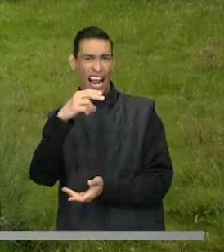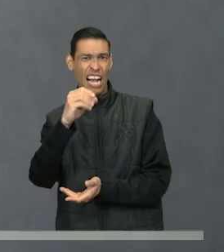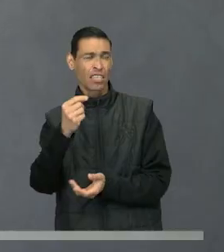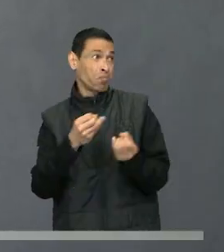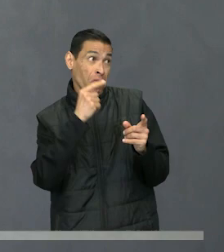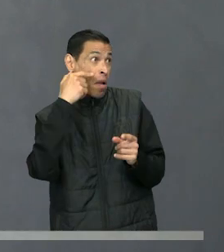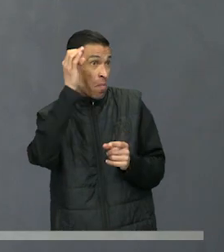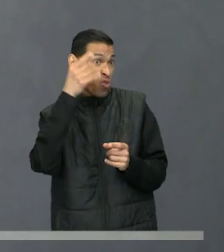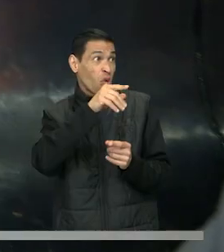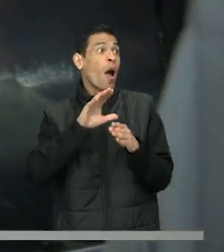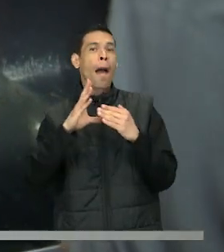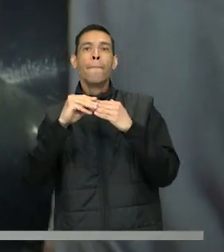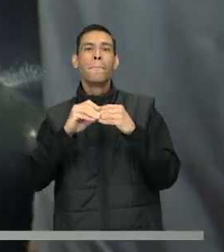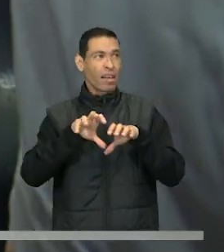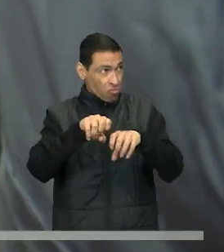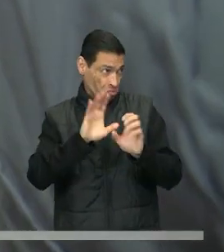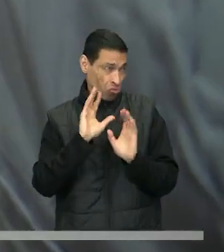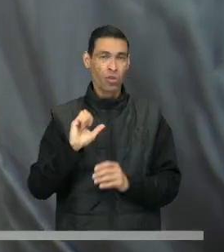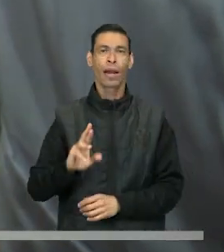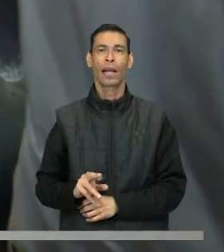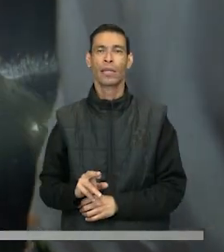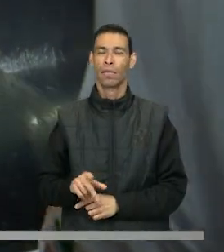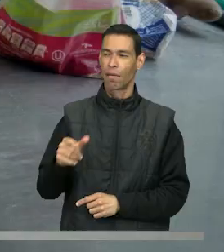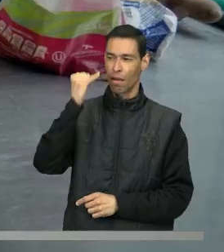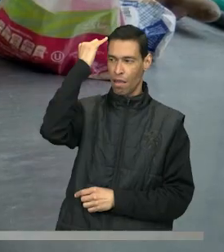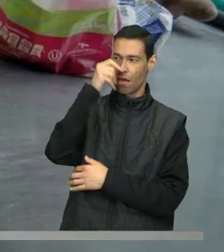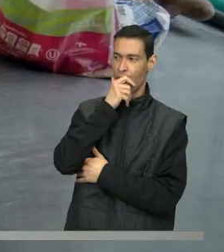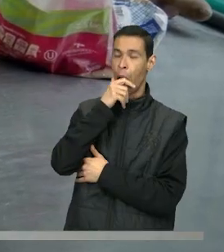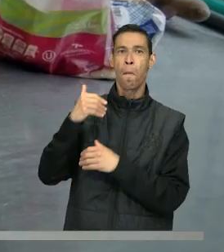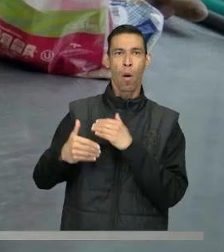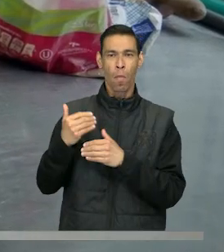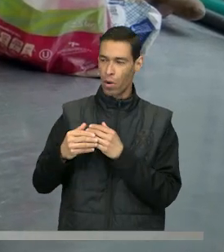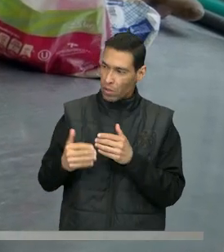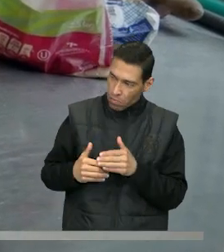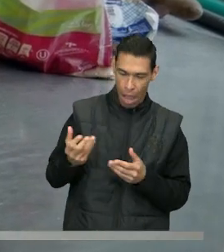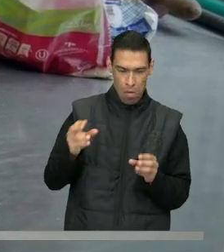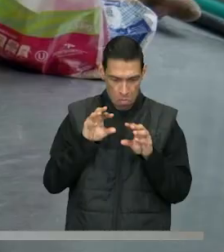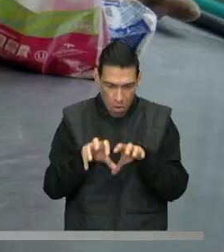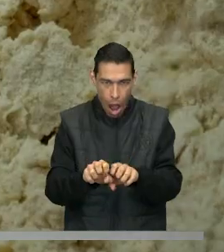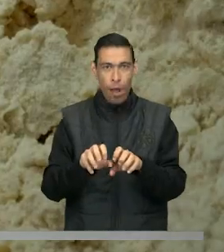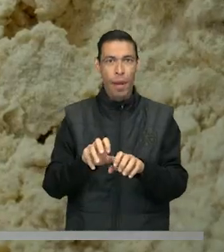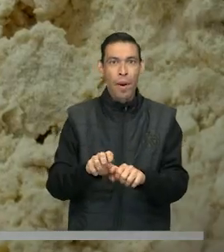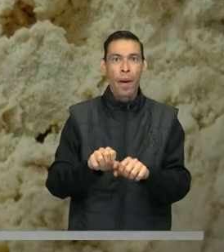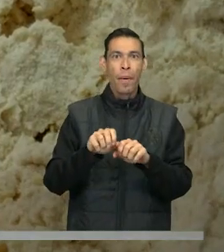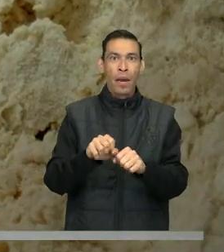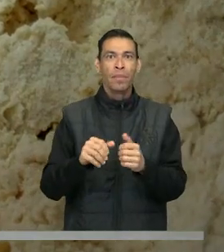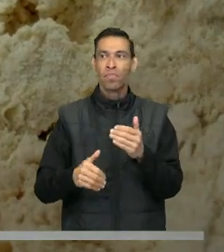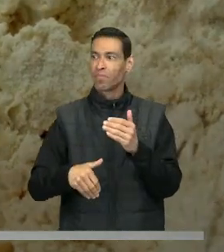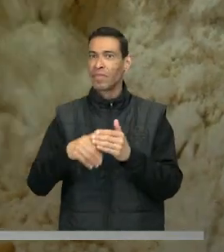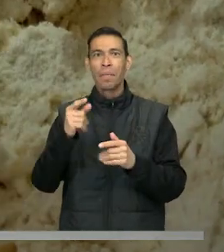tan genial que la fuimos plasmando y nos salimos del contexto de